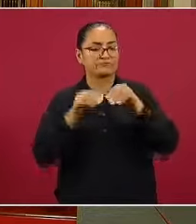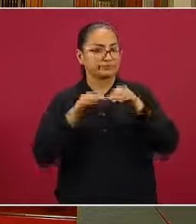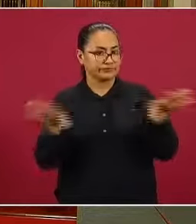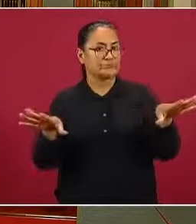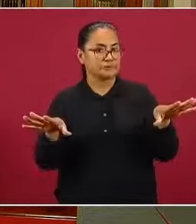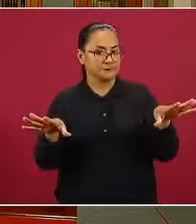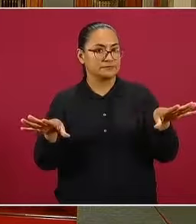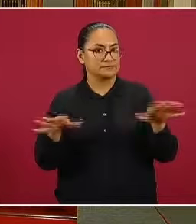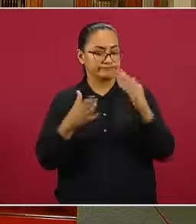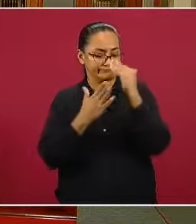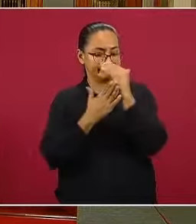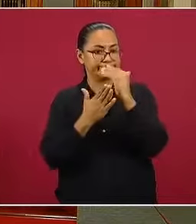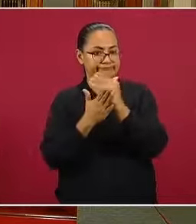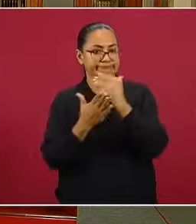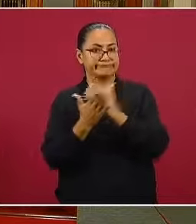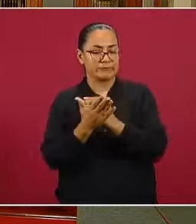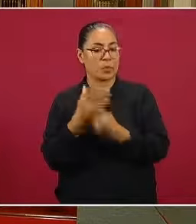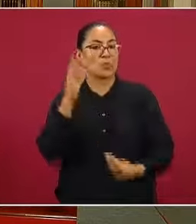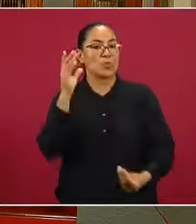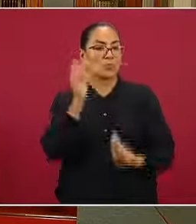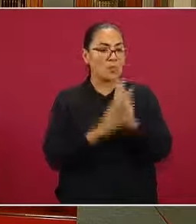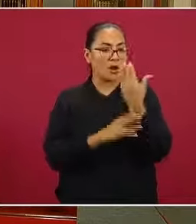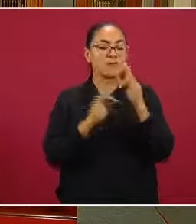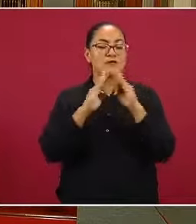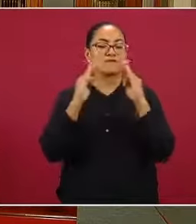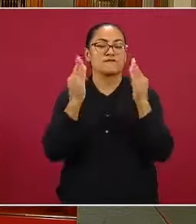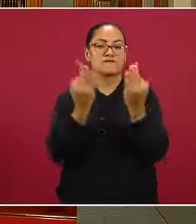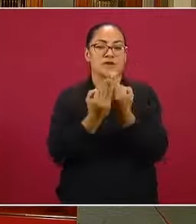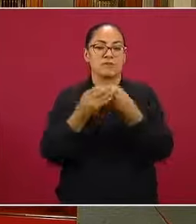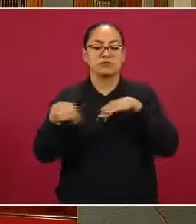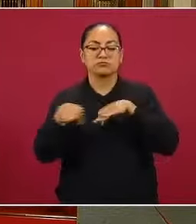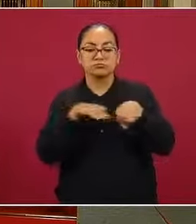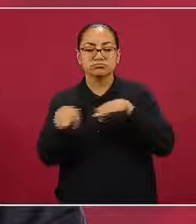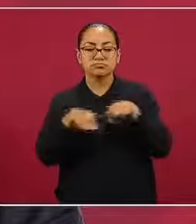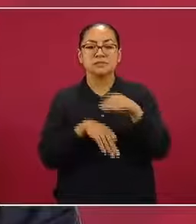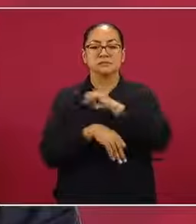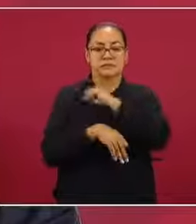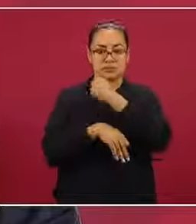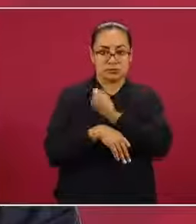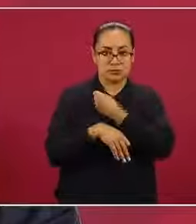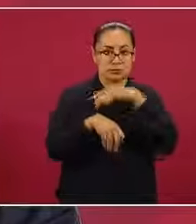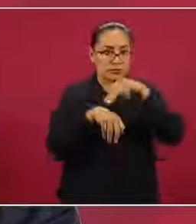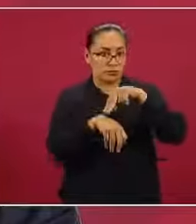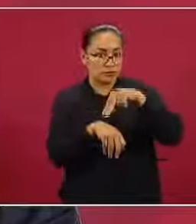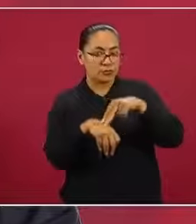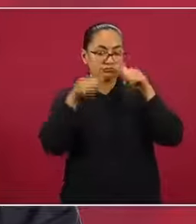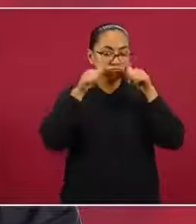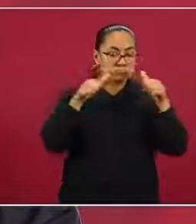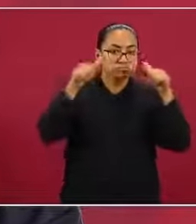sobre la guía de continuidad de operaciones de atención médica en la Administración Pública Federal.